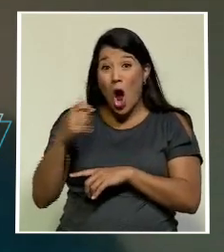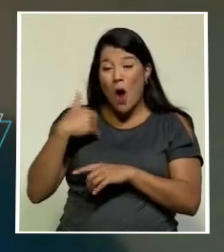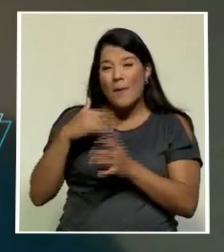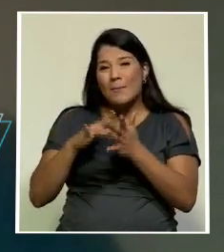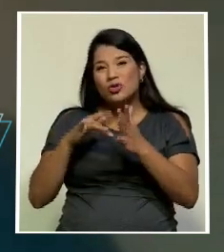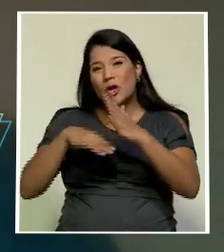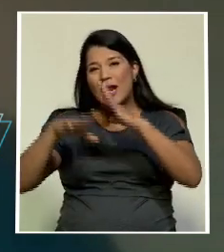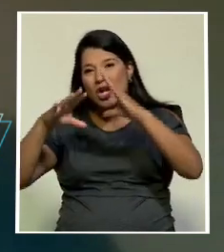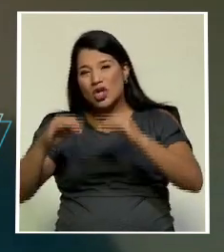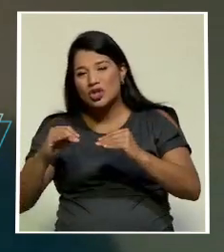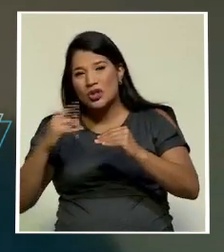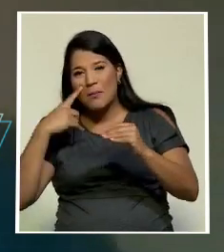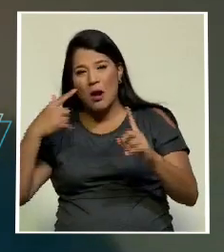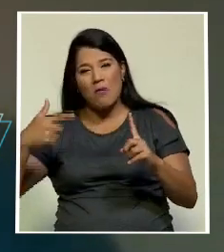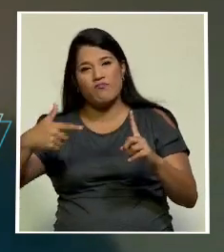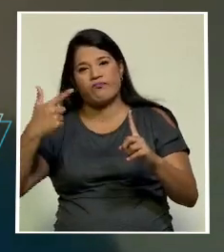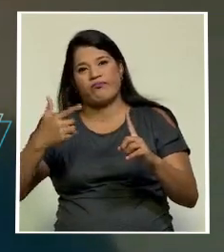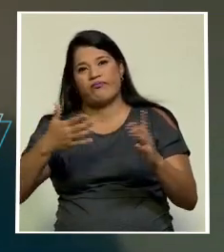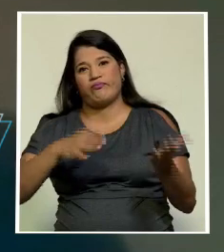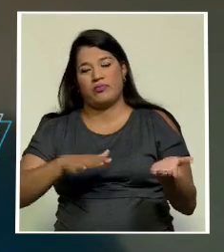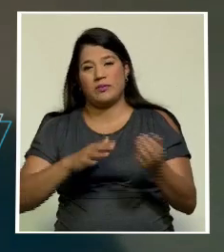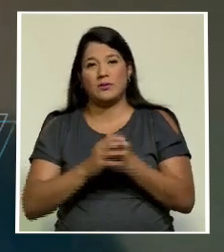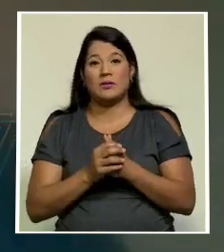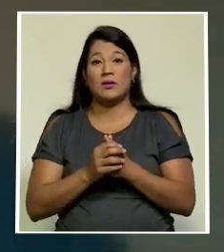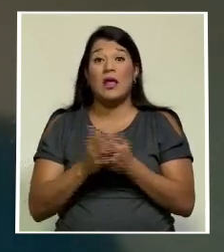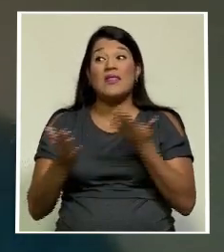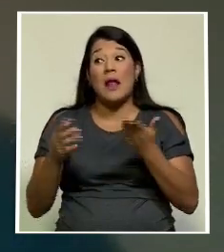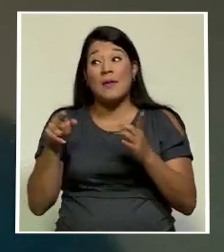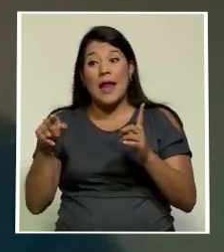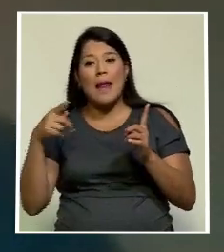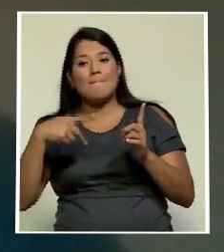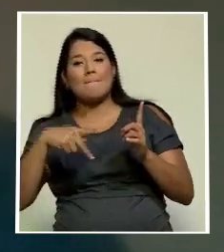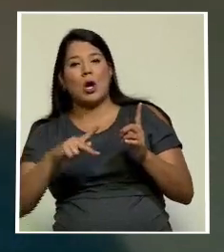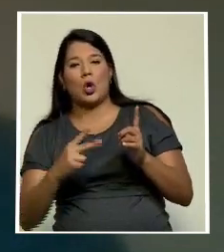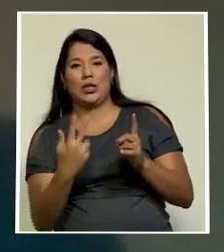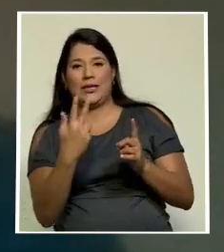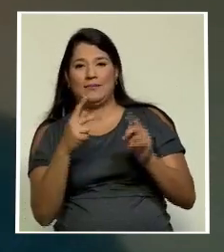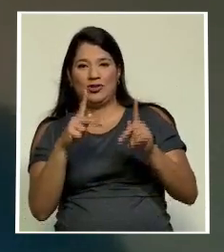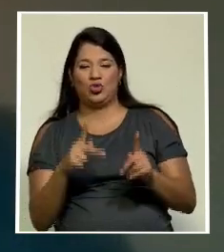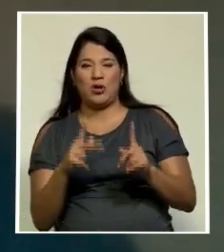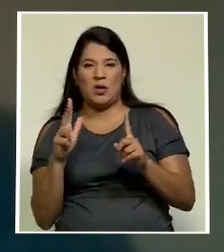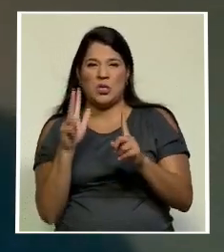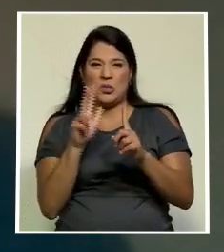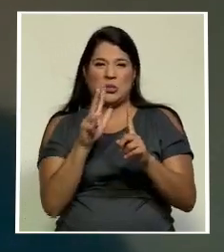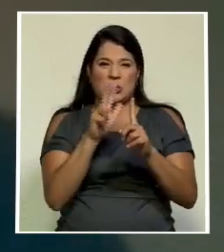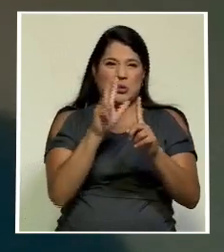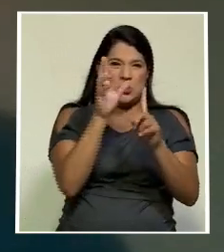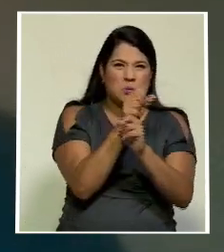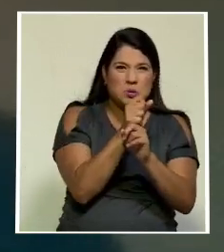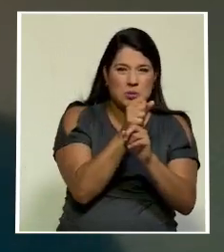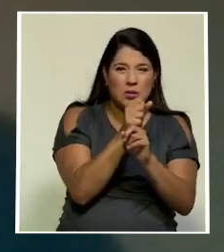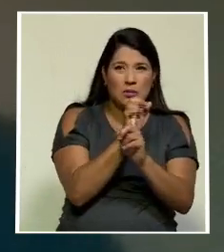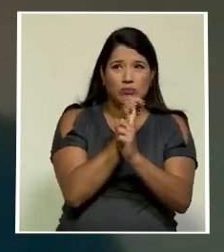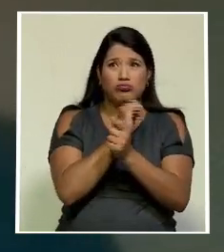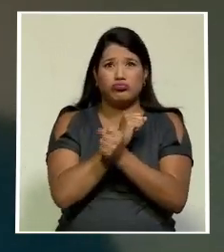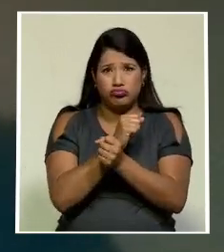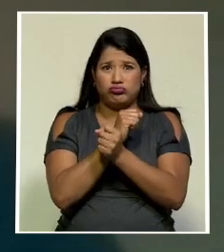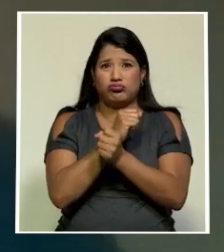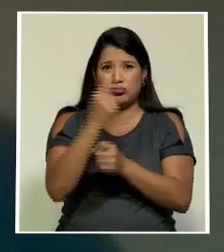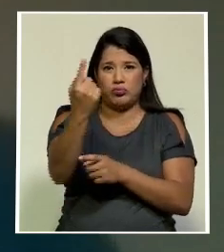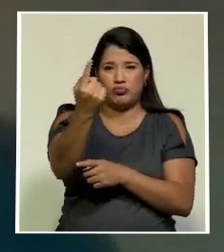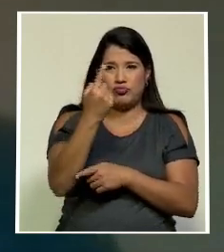probablemente con el pago de actos de sicariato. Y pues que no ha permitido la individualización, ¿verdad?,